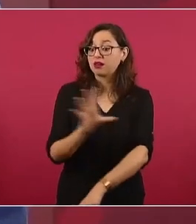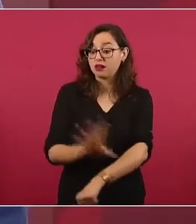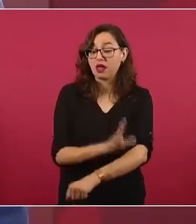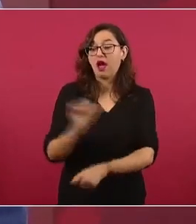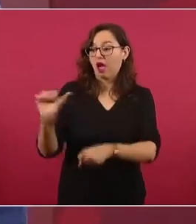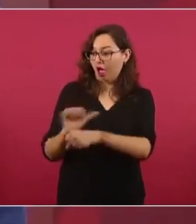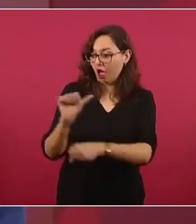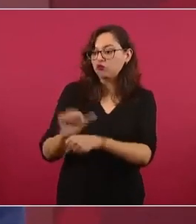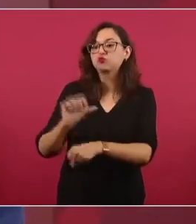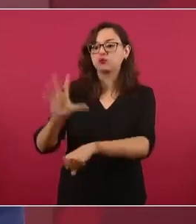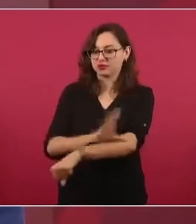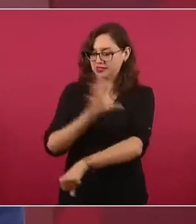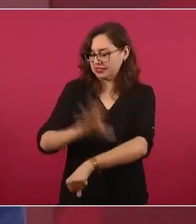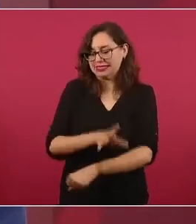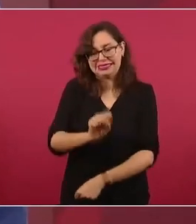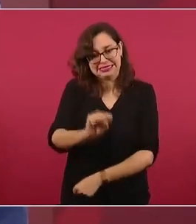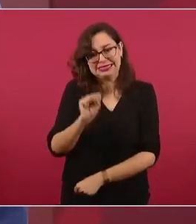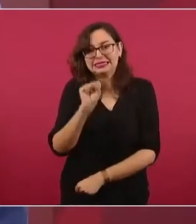no es